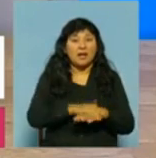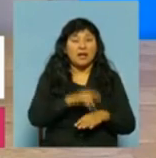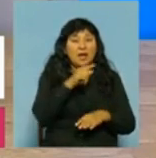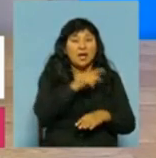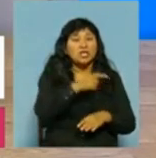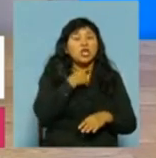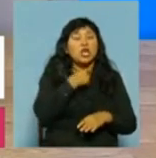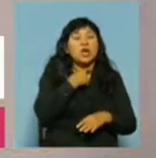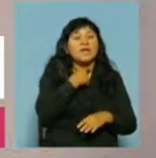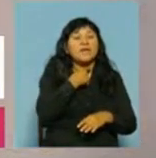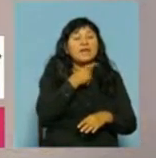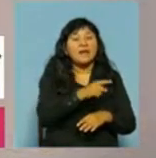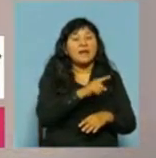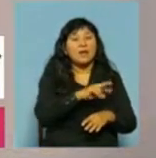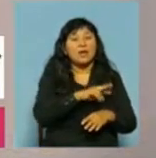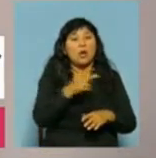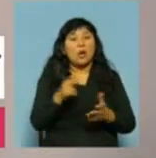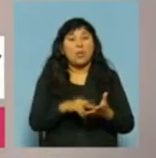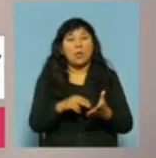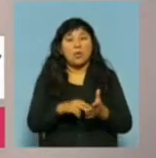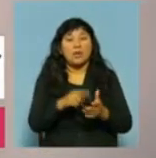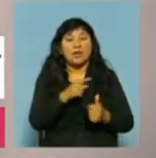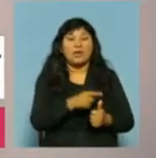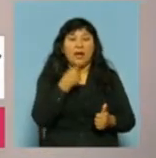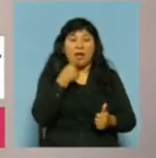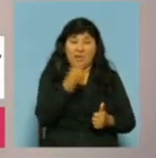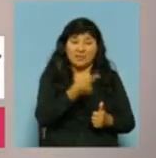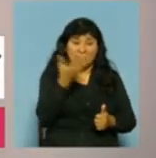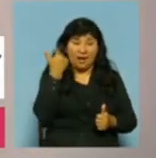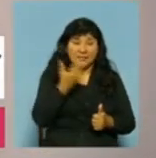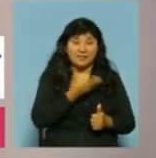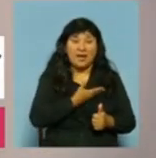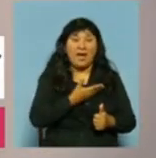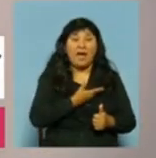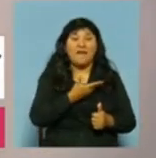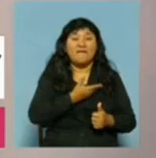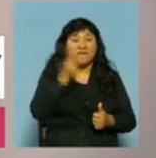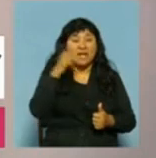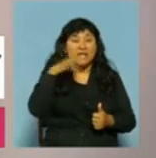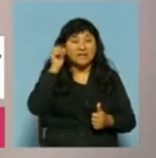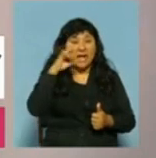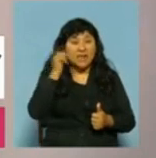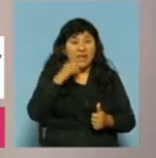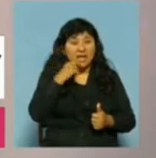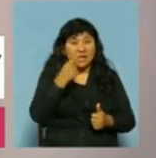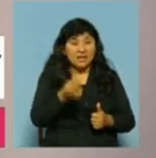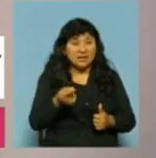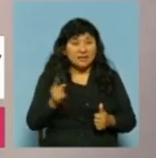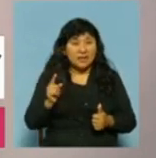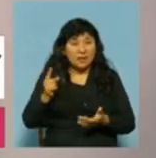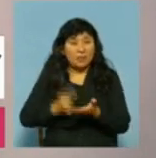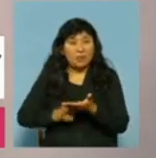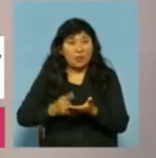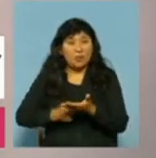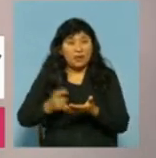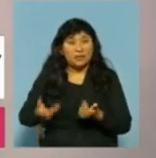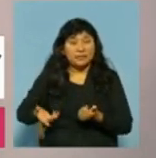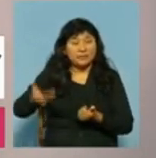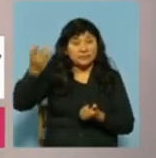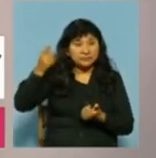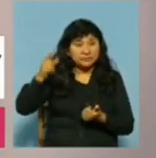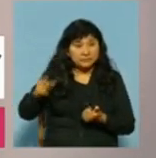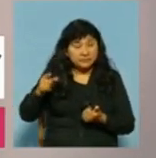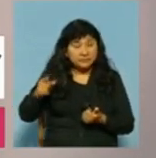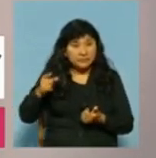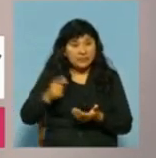que ahora pretenden dar las propuestas por ejemplo lo escuchaba alberto fernández el otro día decir que van a bajar las cargas patronales pero porque no lo hizo en 12